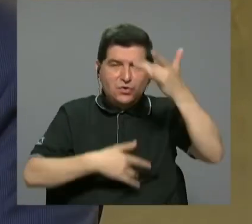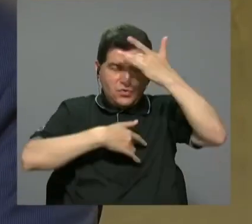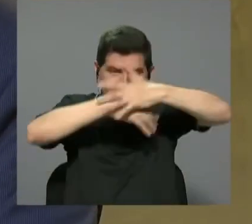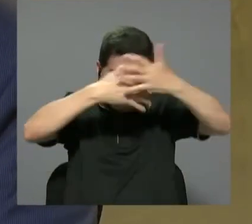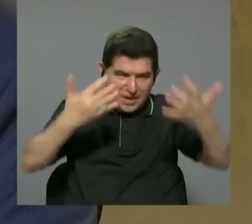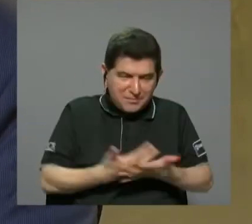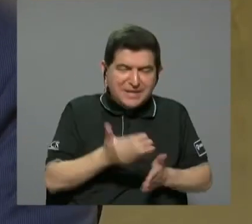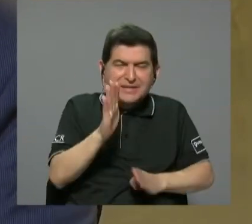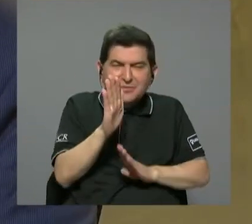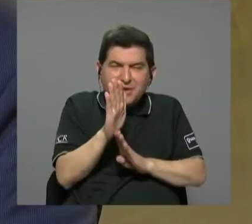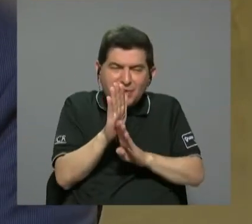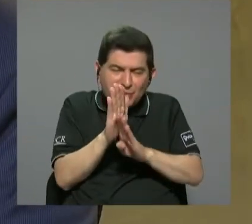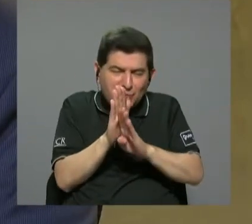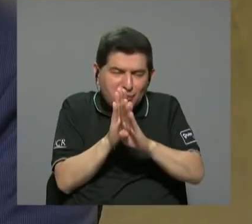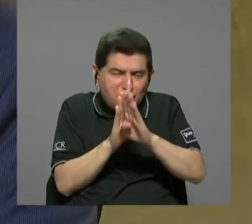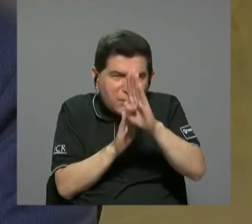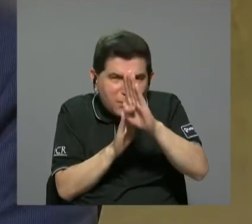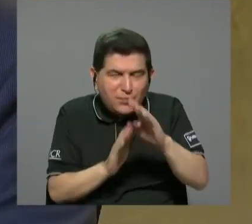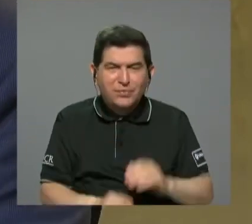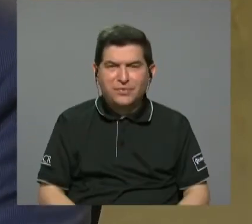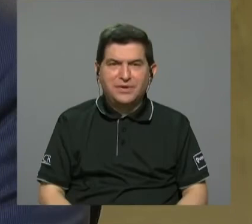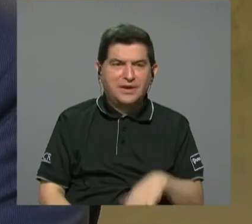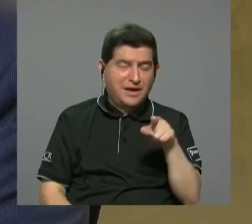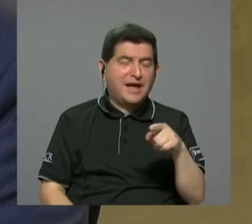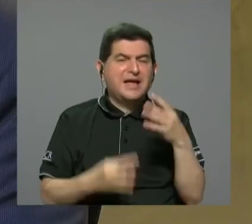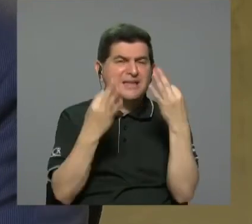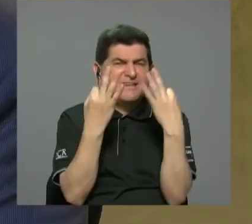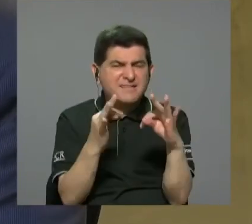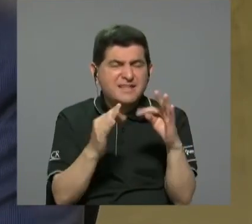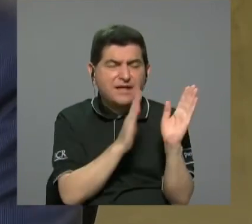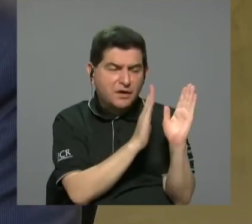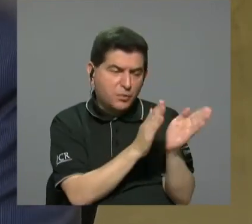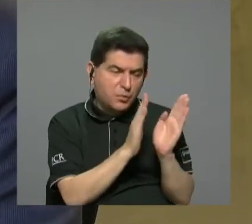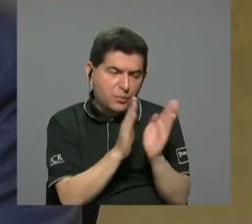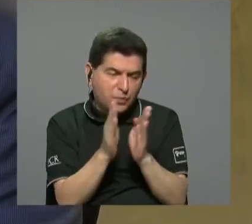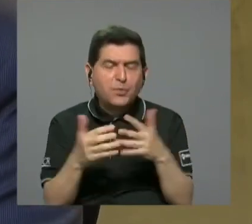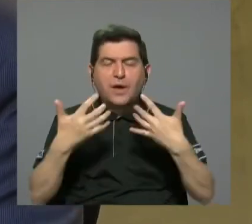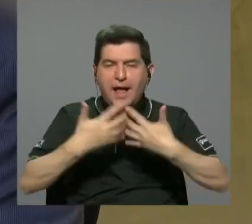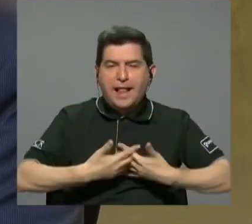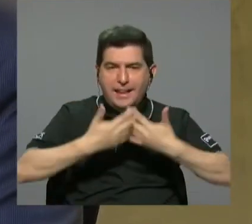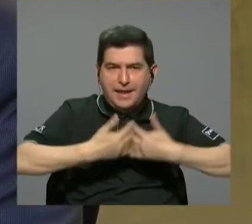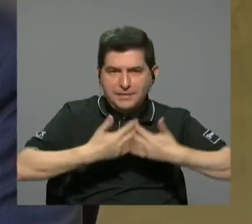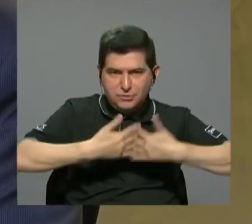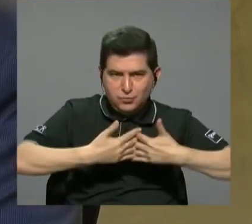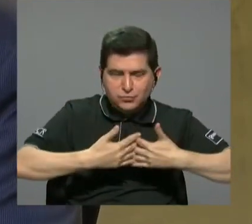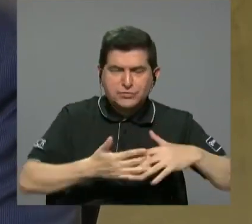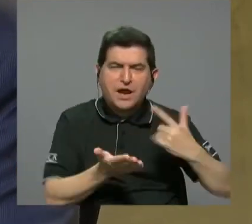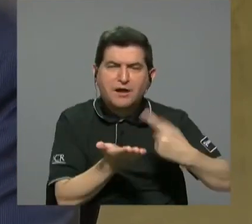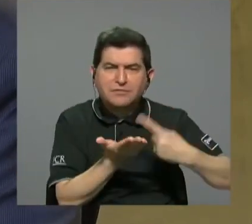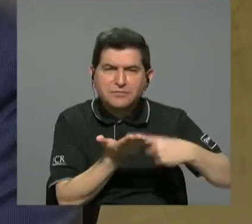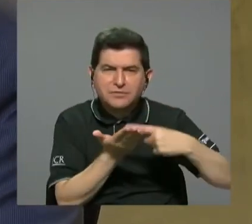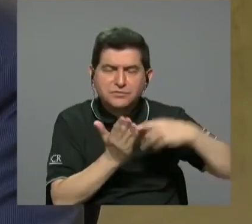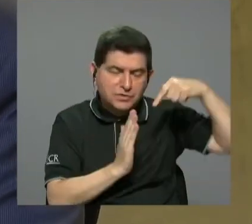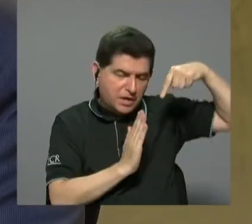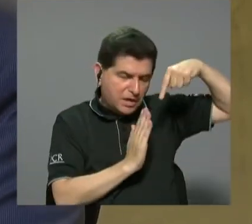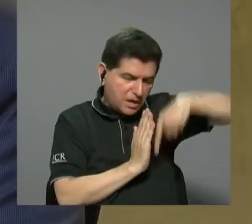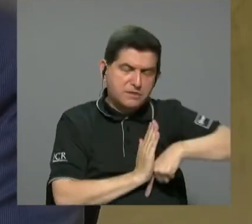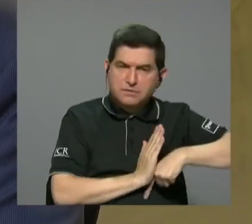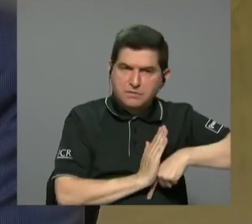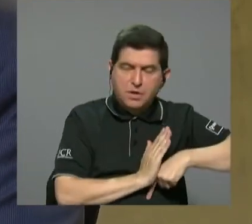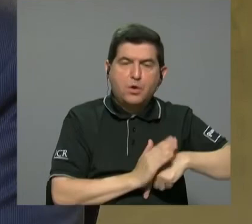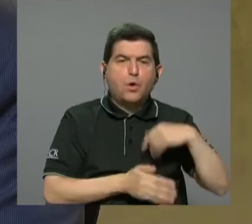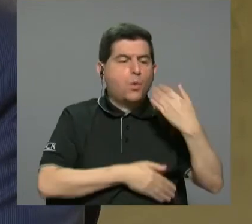hizo todo un desarrollo para organizar a la industria y que discutieran desde adentro